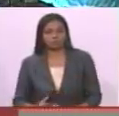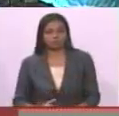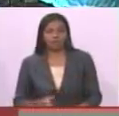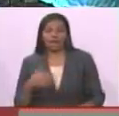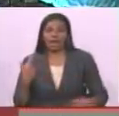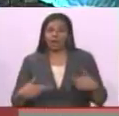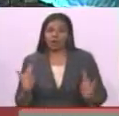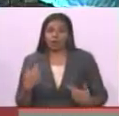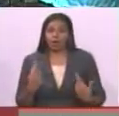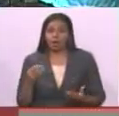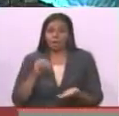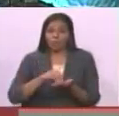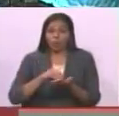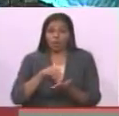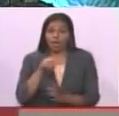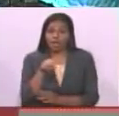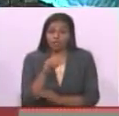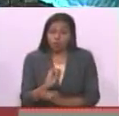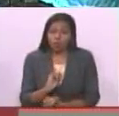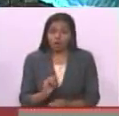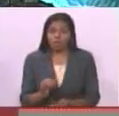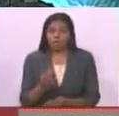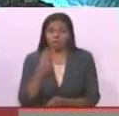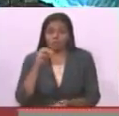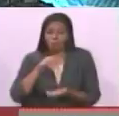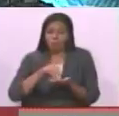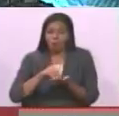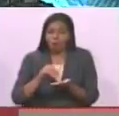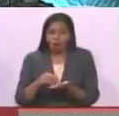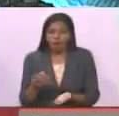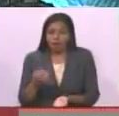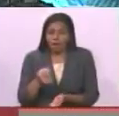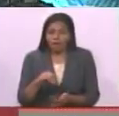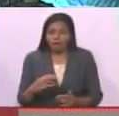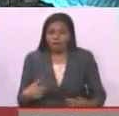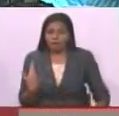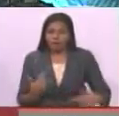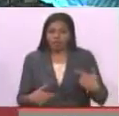mete aquí, eso es a la jerarquía eclesiástica.